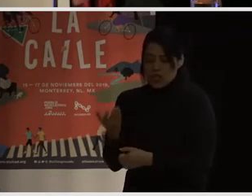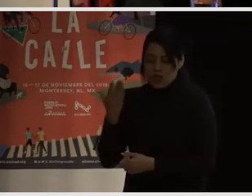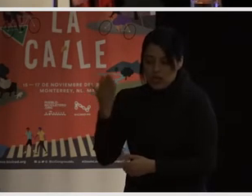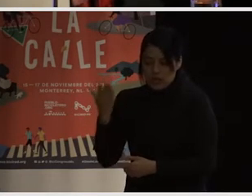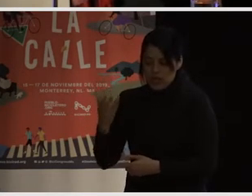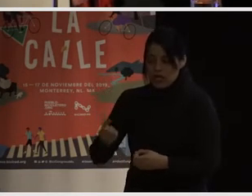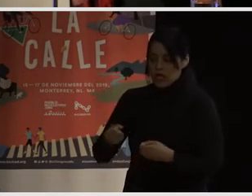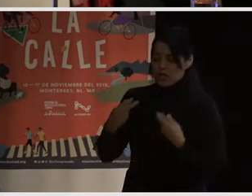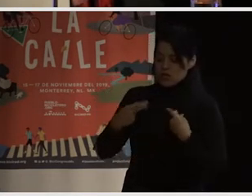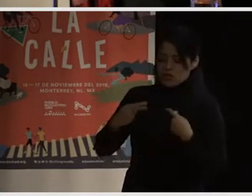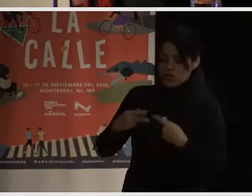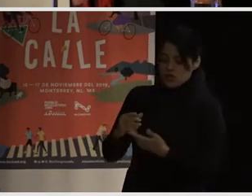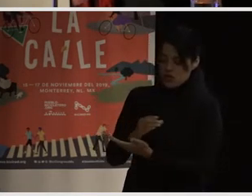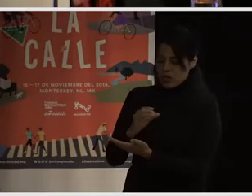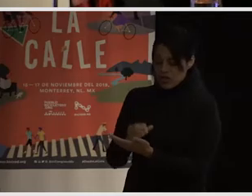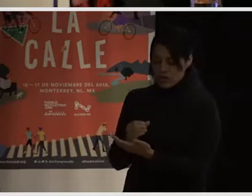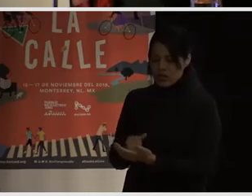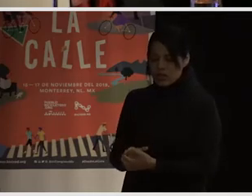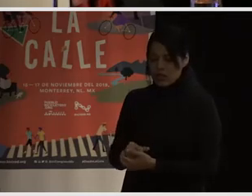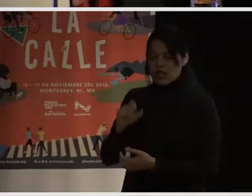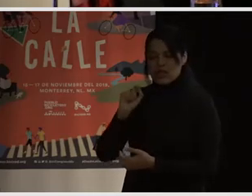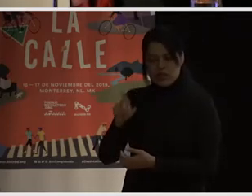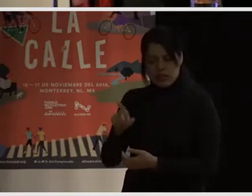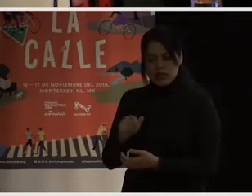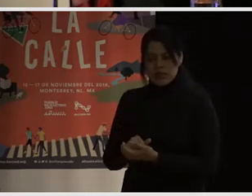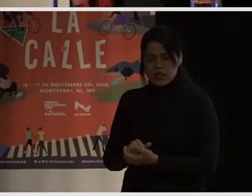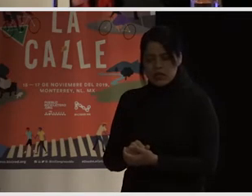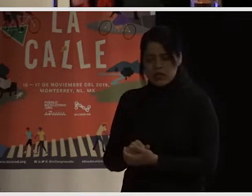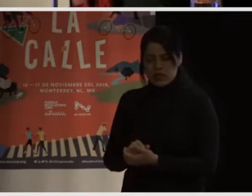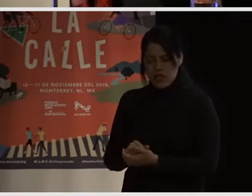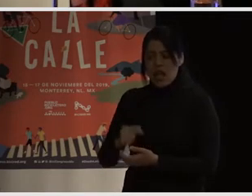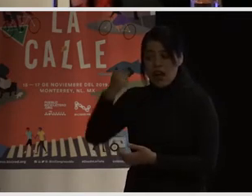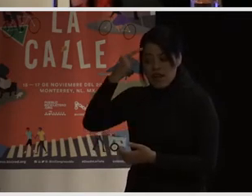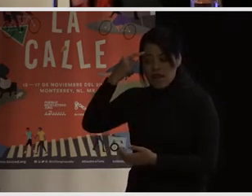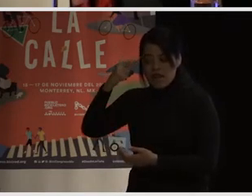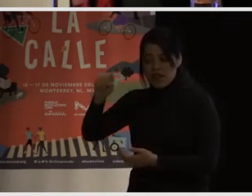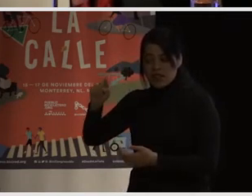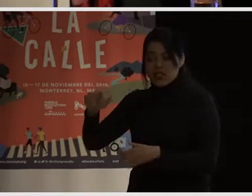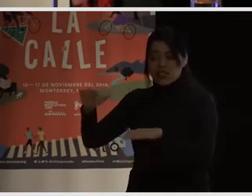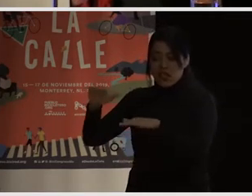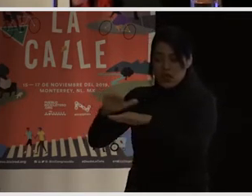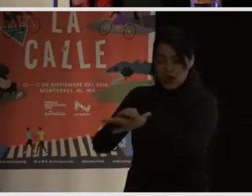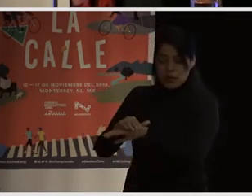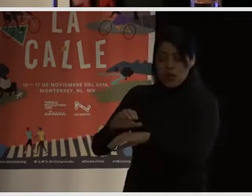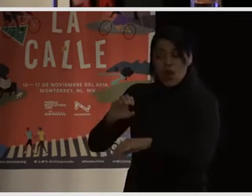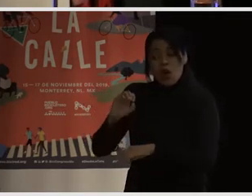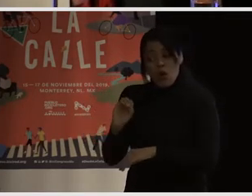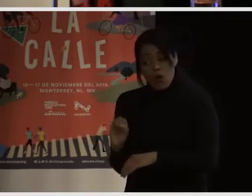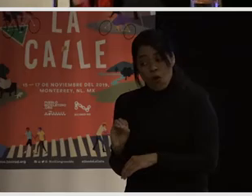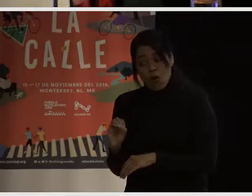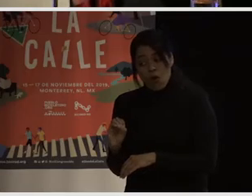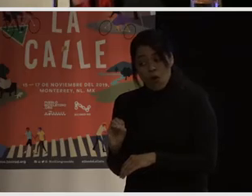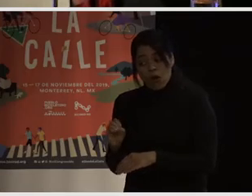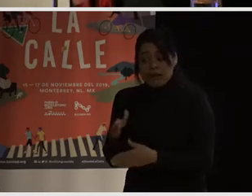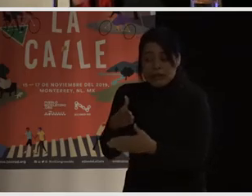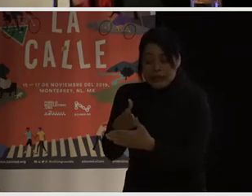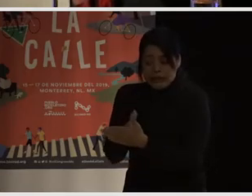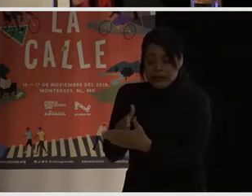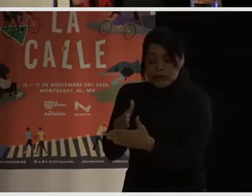de la ciudadanía que también ha sido como que ha facilitado estos cambios o que los ha obstaculizado